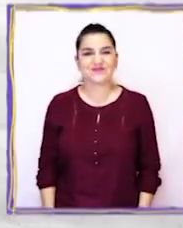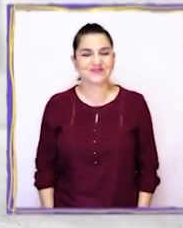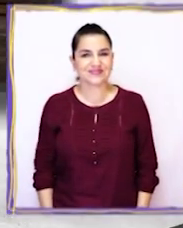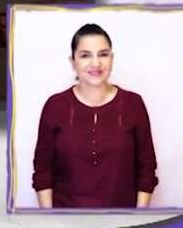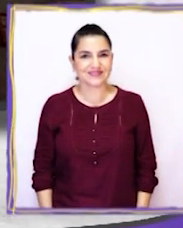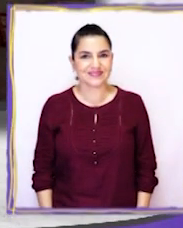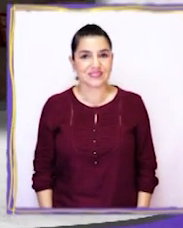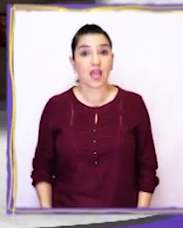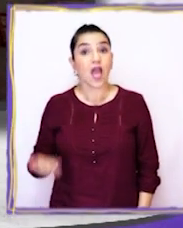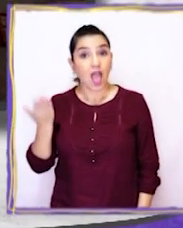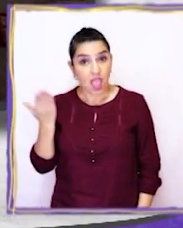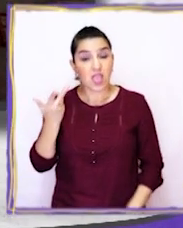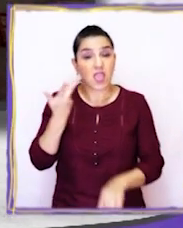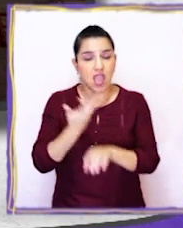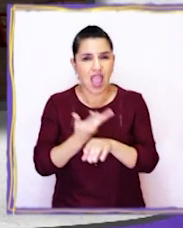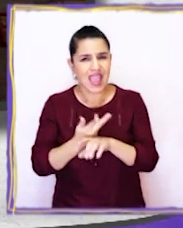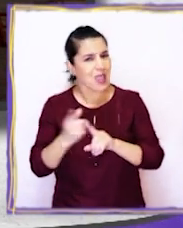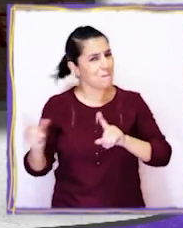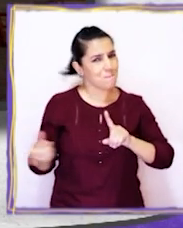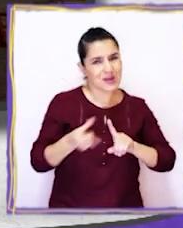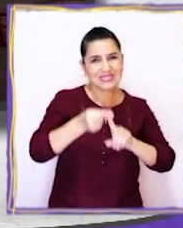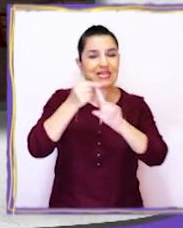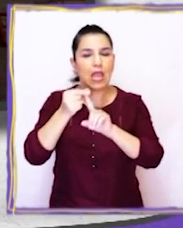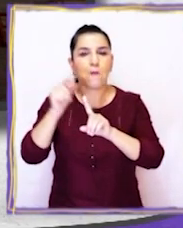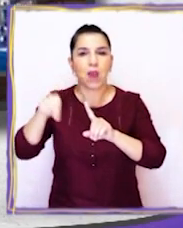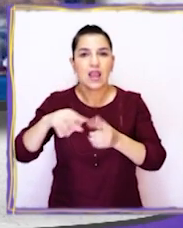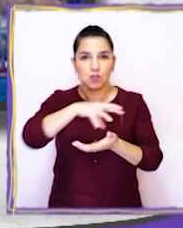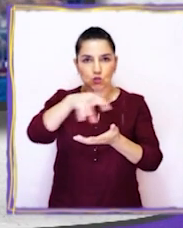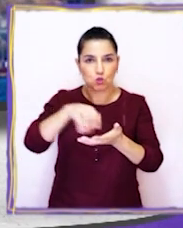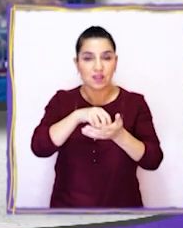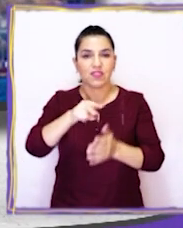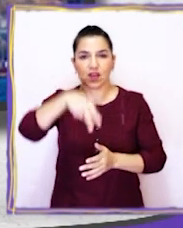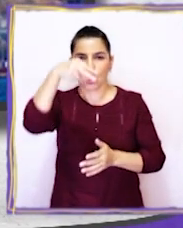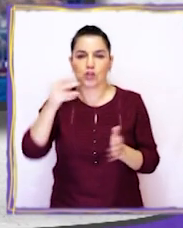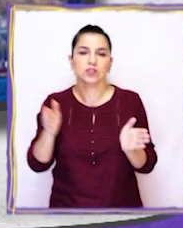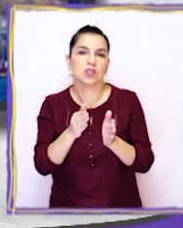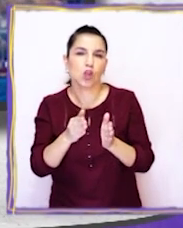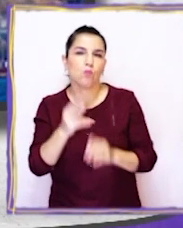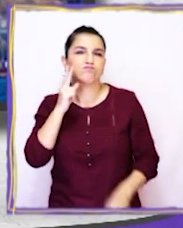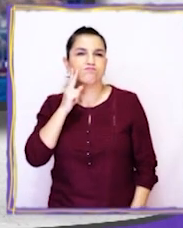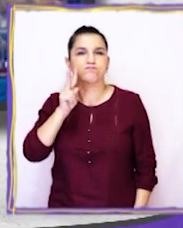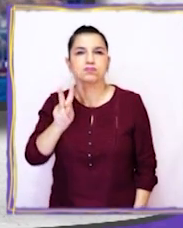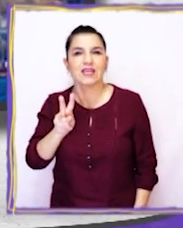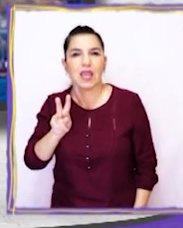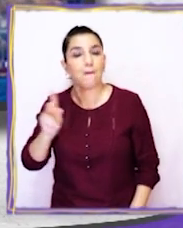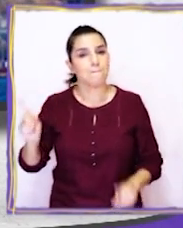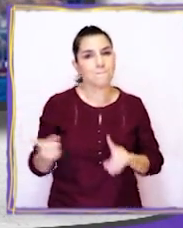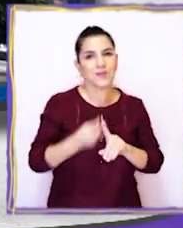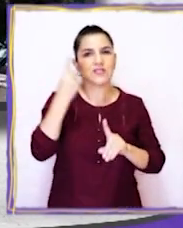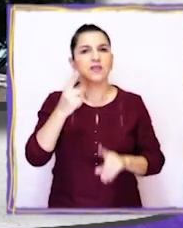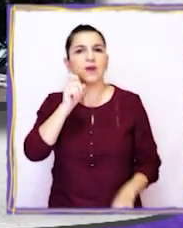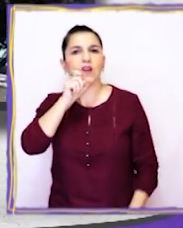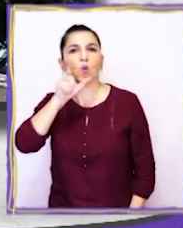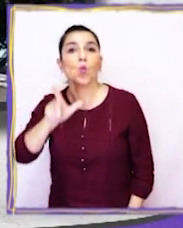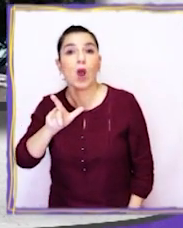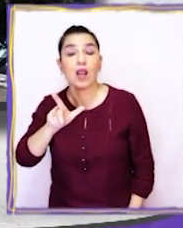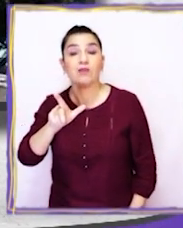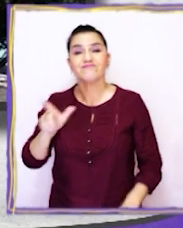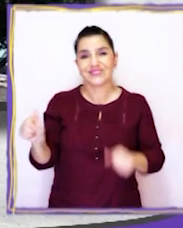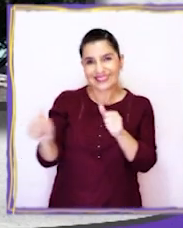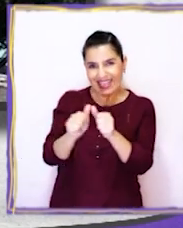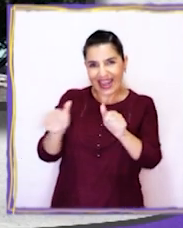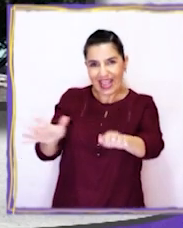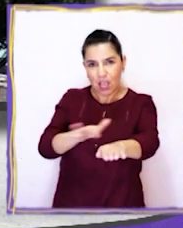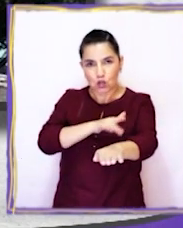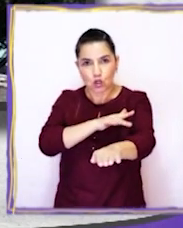pantalla. En el mapa aparecen las principales ciudades del norte chico. Como podemos ver, las principales ciudades se encuentran